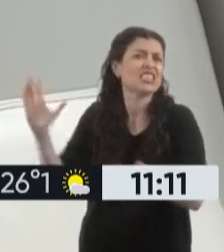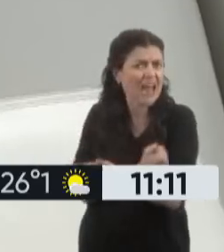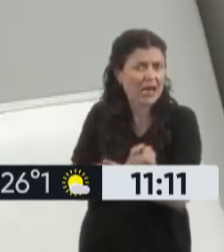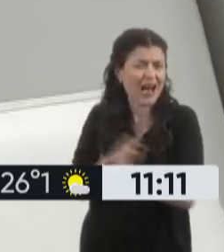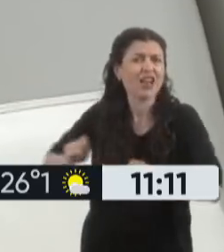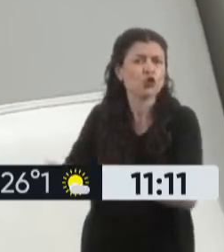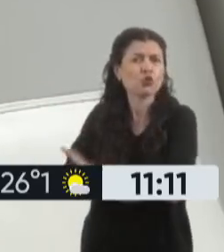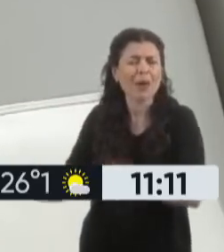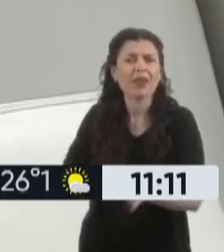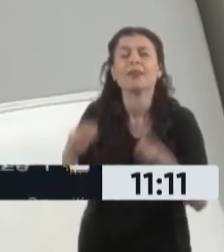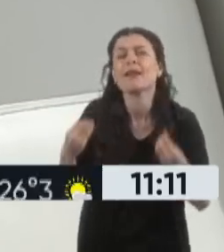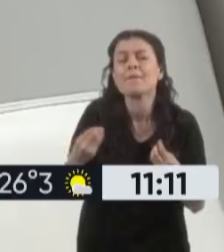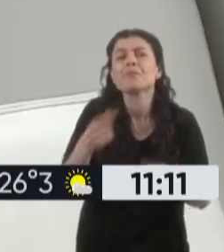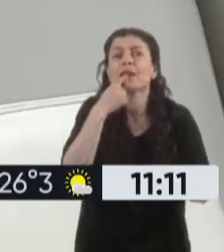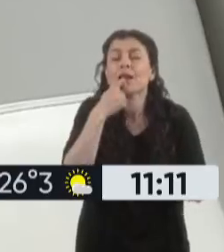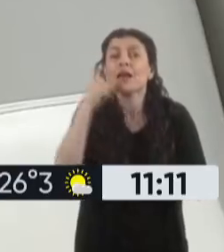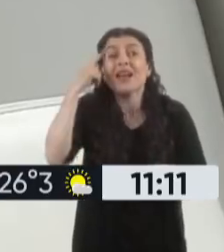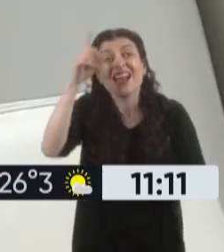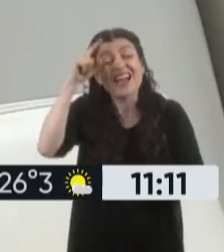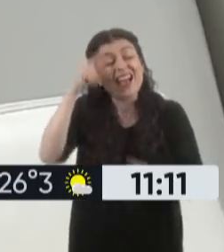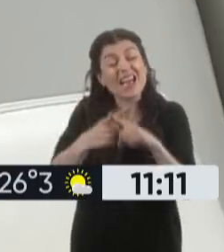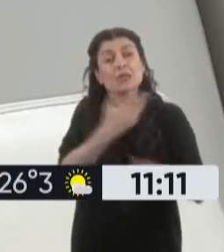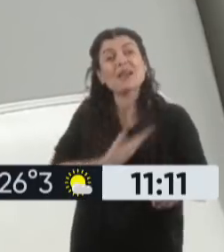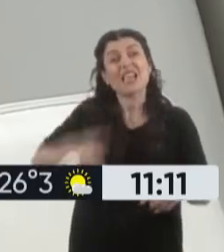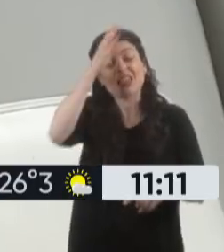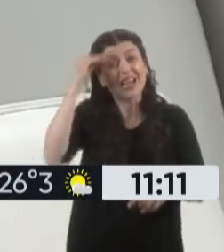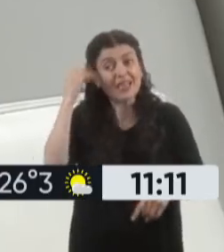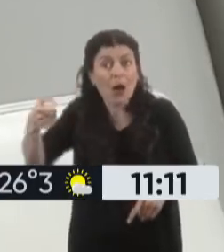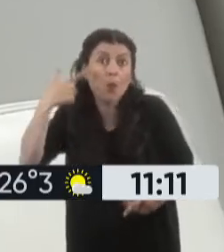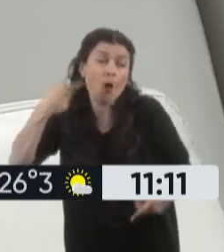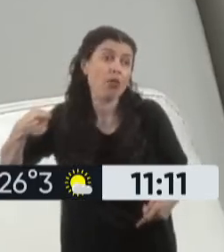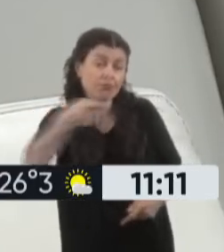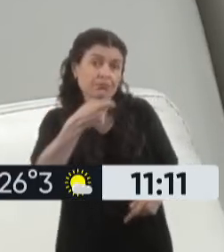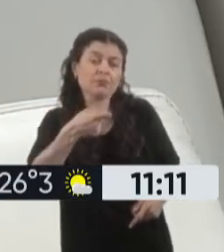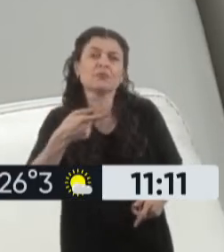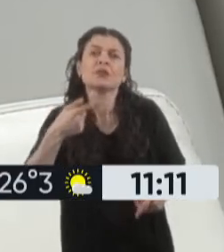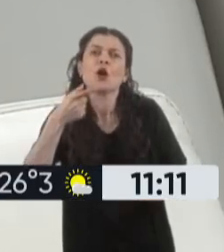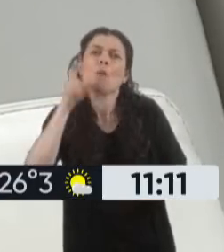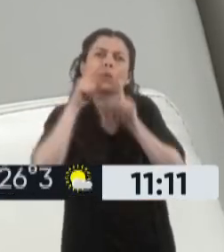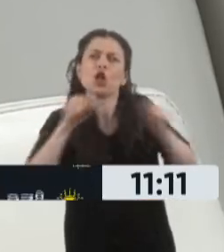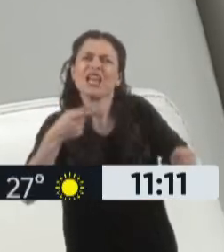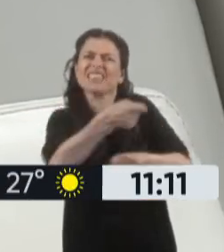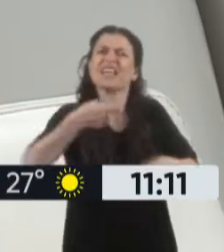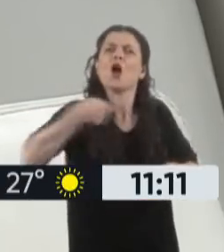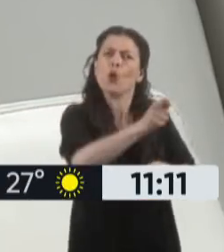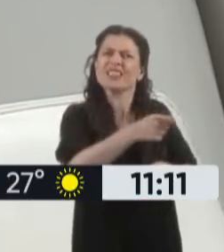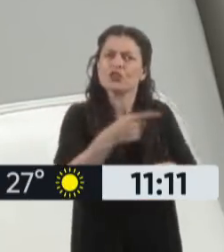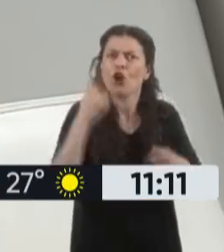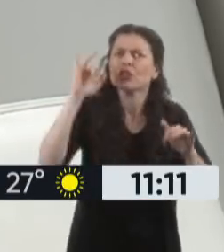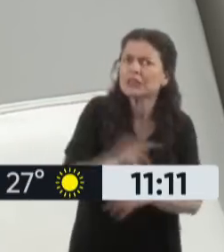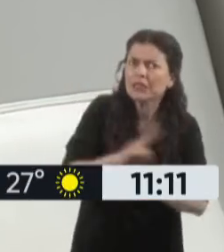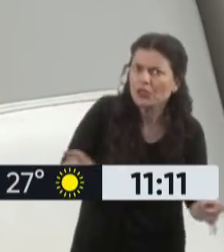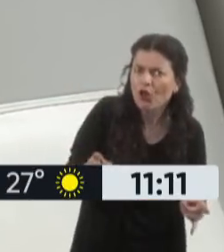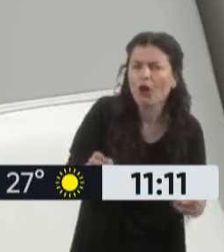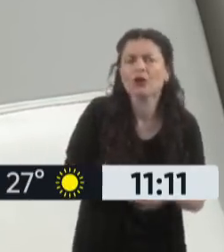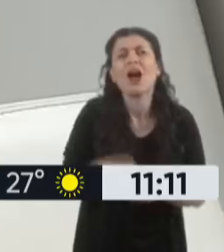eventuales, recursos judiciales de la expresidenta, tomando en cuenta que es un derecho adquirido y que otros presidentes que han sido condenados siguieron recibiendo